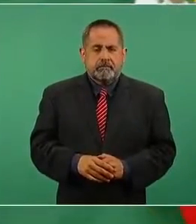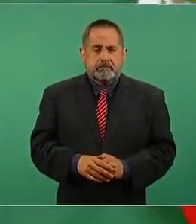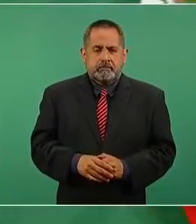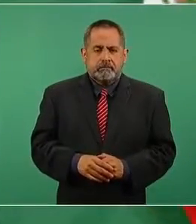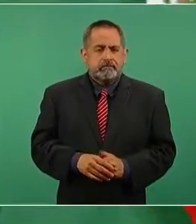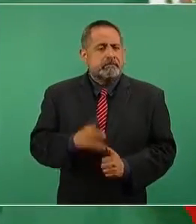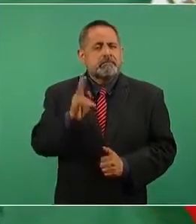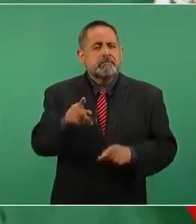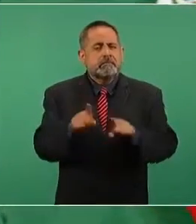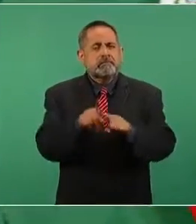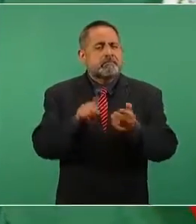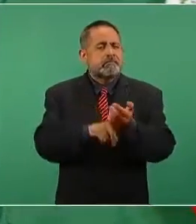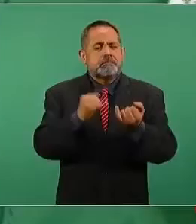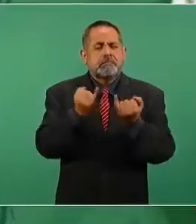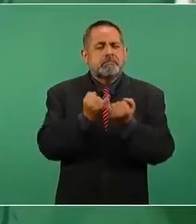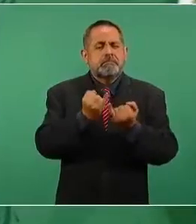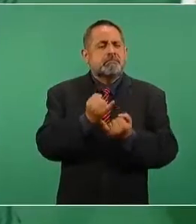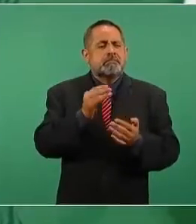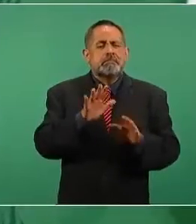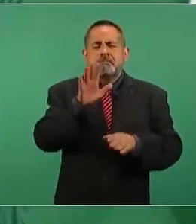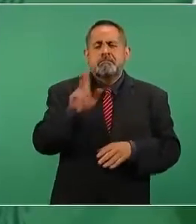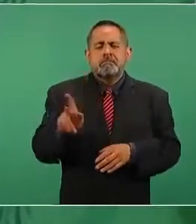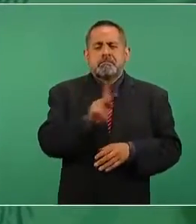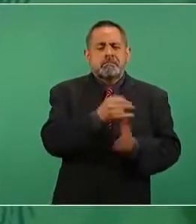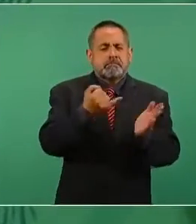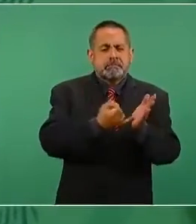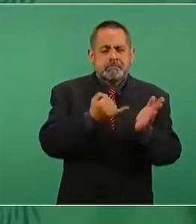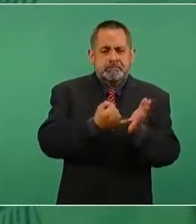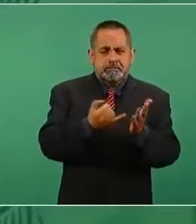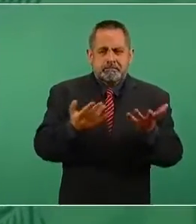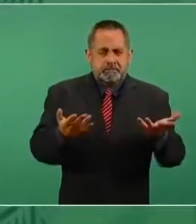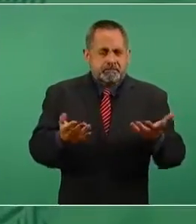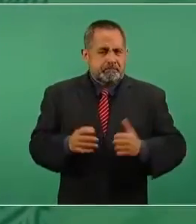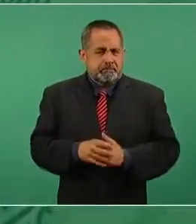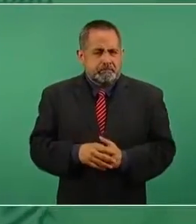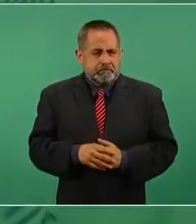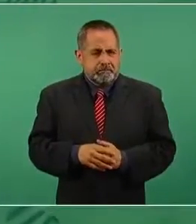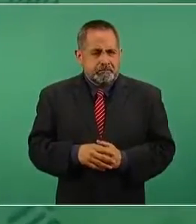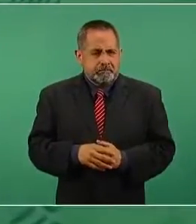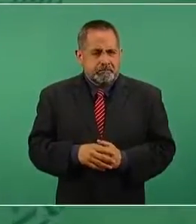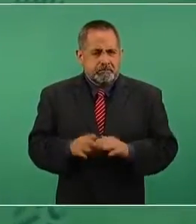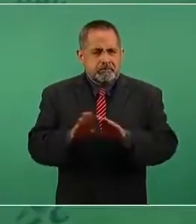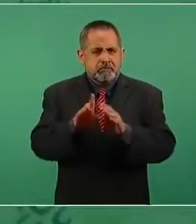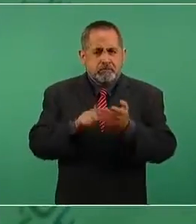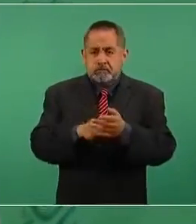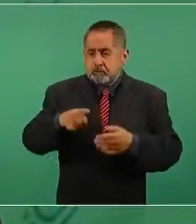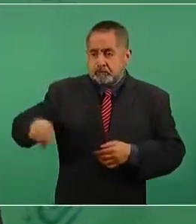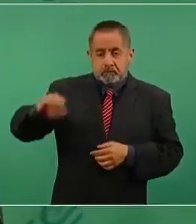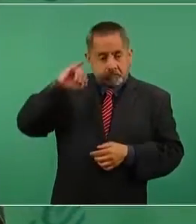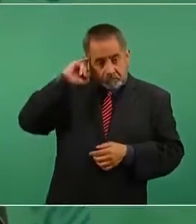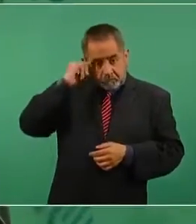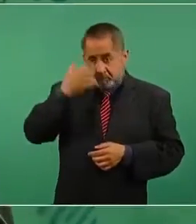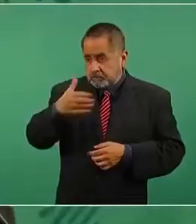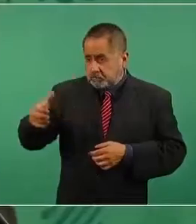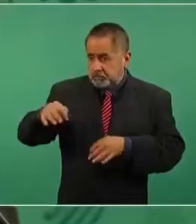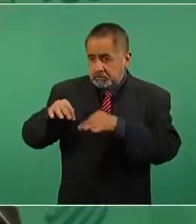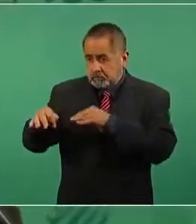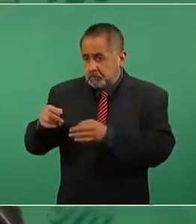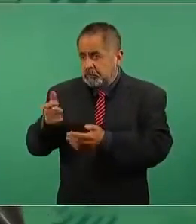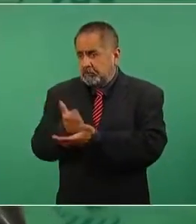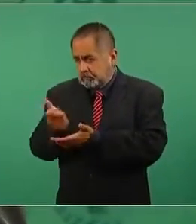Es como el caso de los impuestos. ¿Cómo paga impuesto un campesino, un obrero,